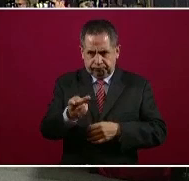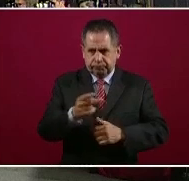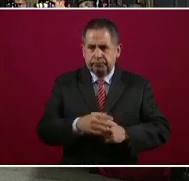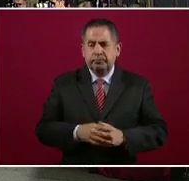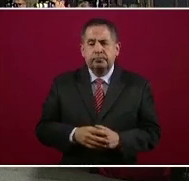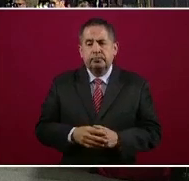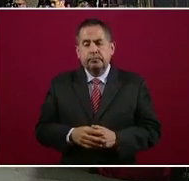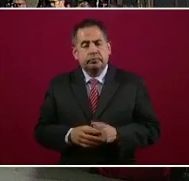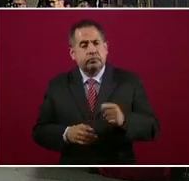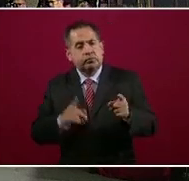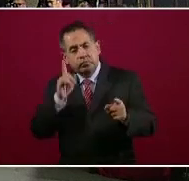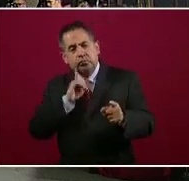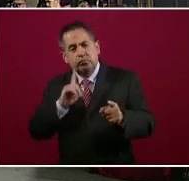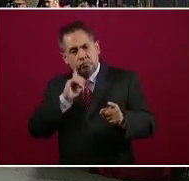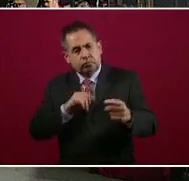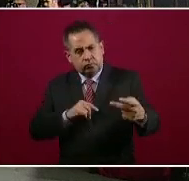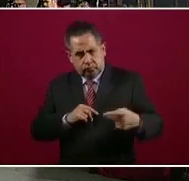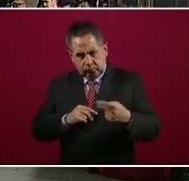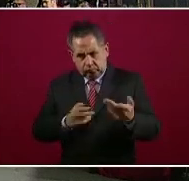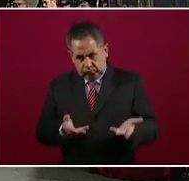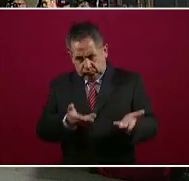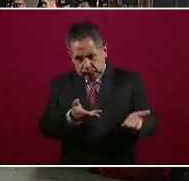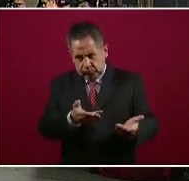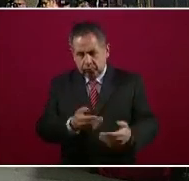una compañía era mujer no